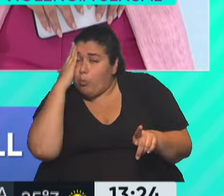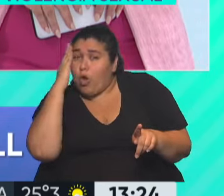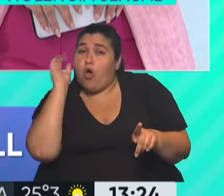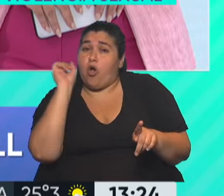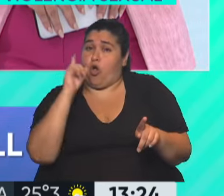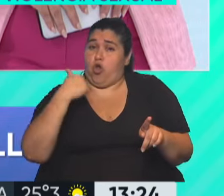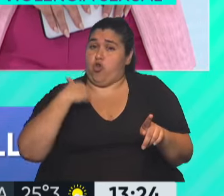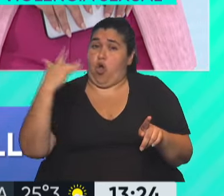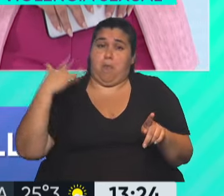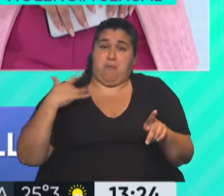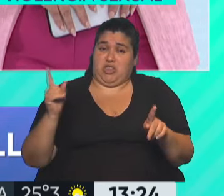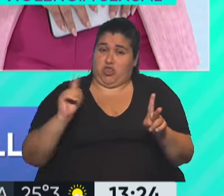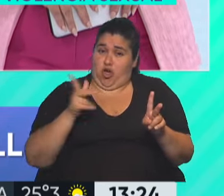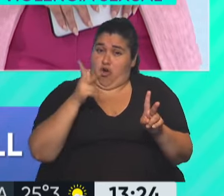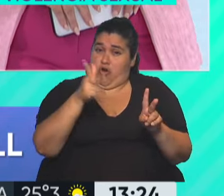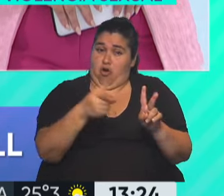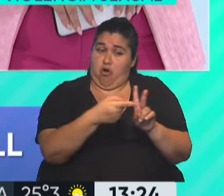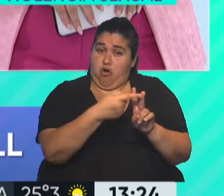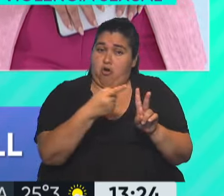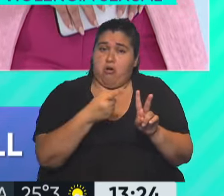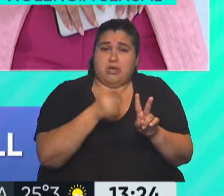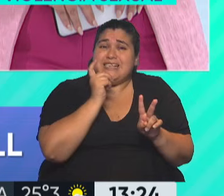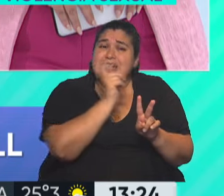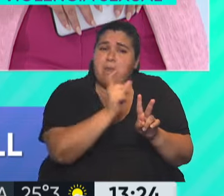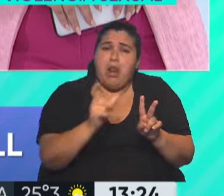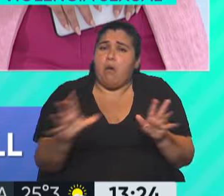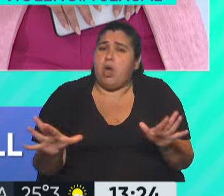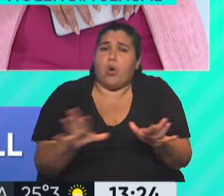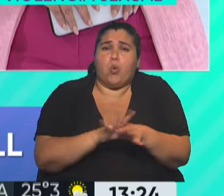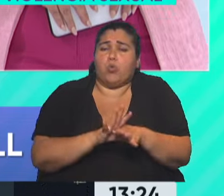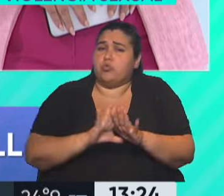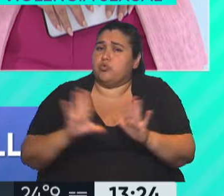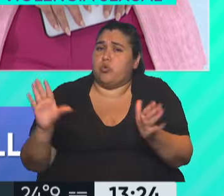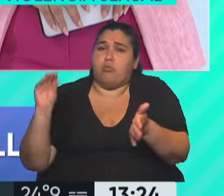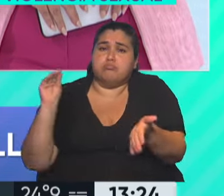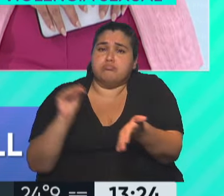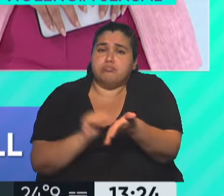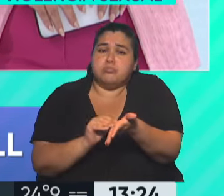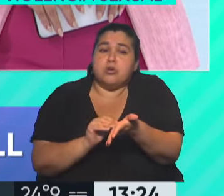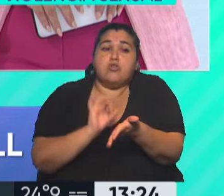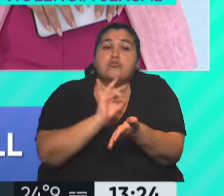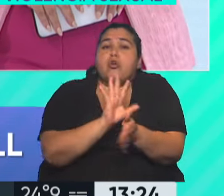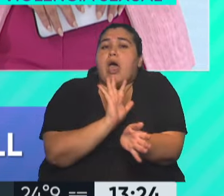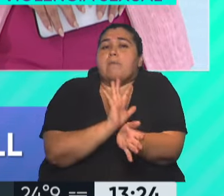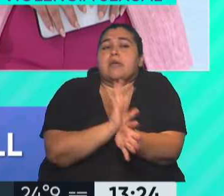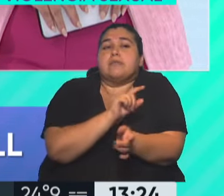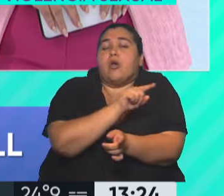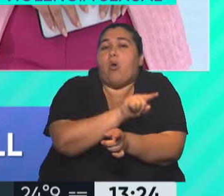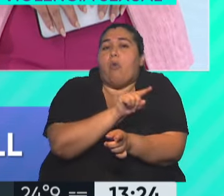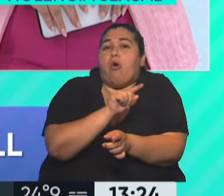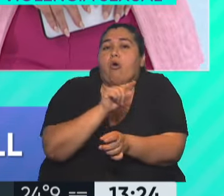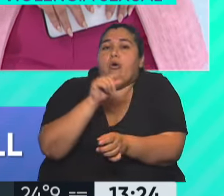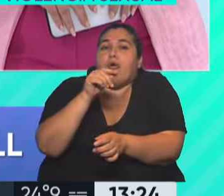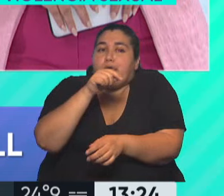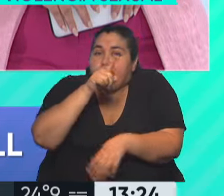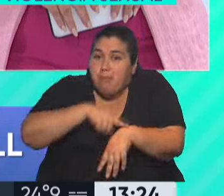ubica en el hecho denunciado, en base a la denuncia, como un partícipe secundario. Doctor, ¿qué dice